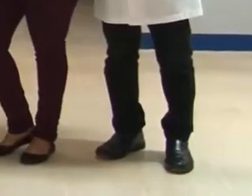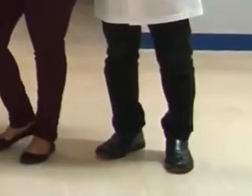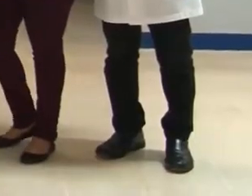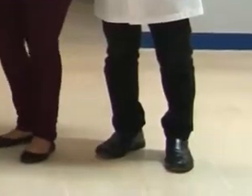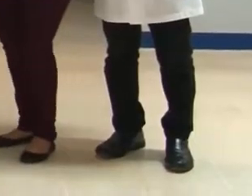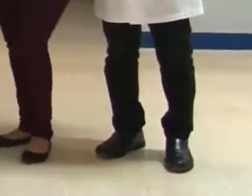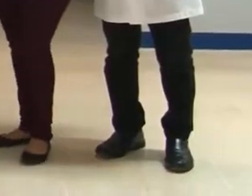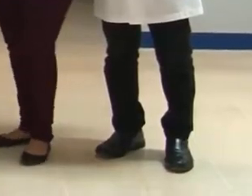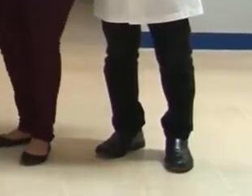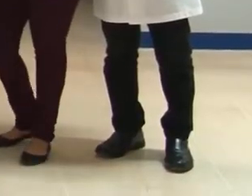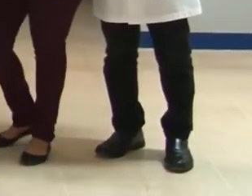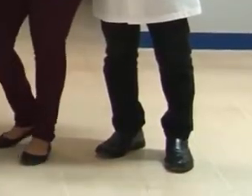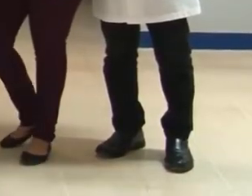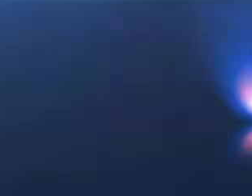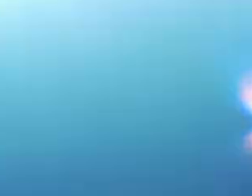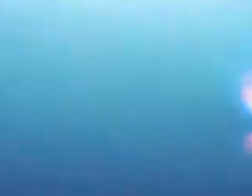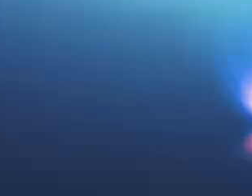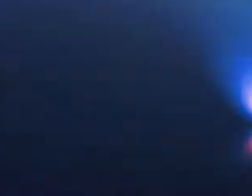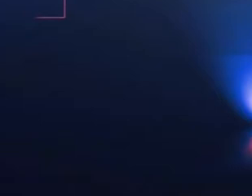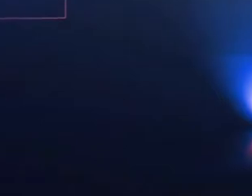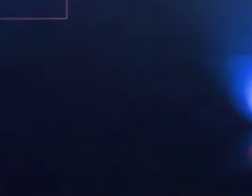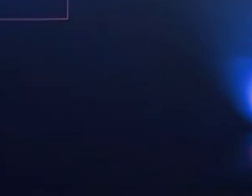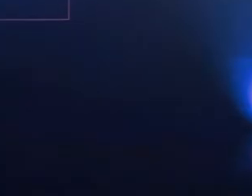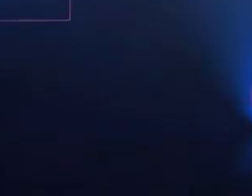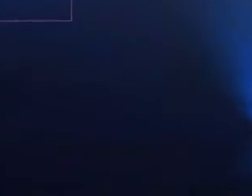Liz Escoto.